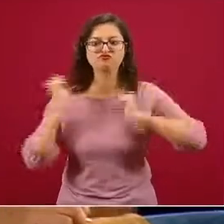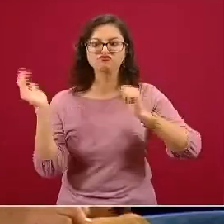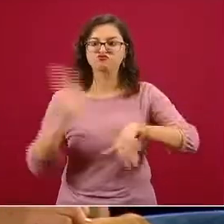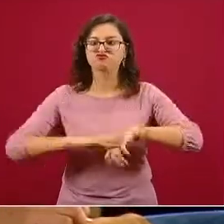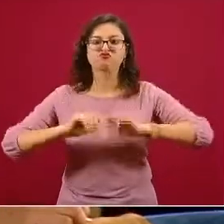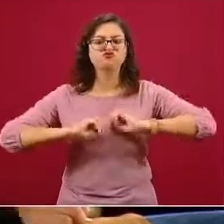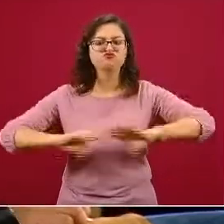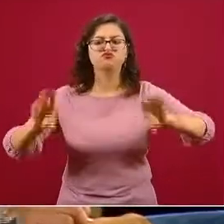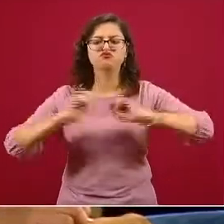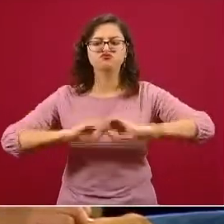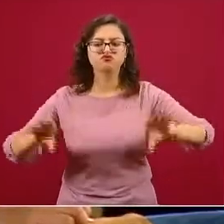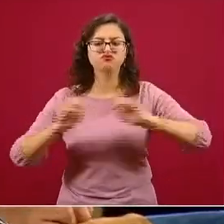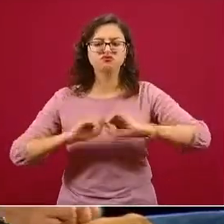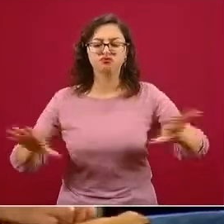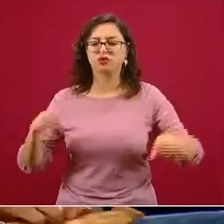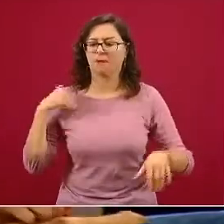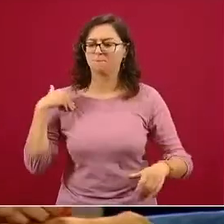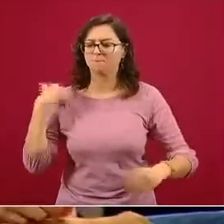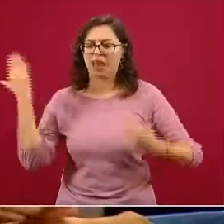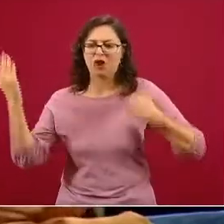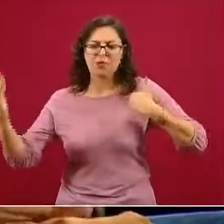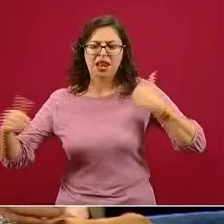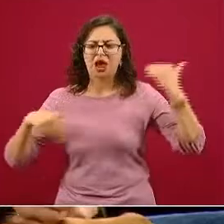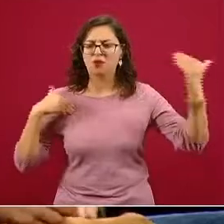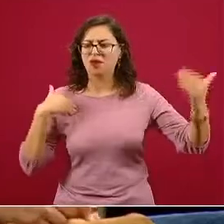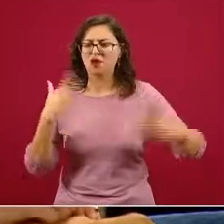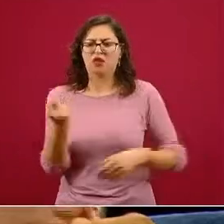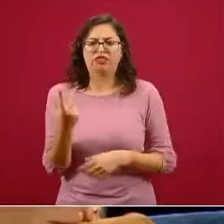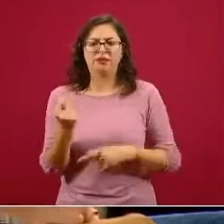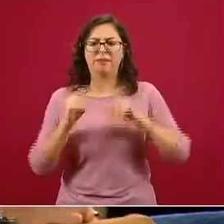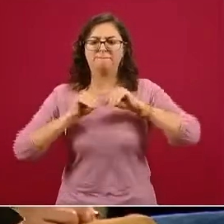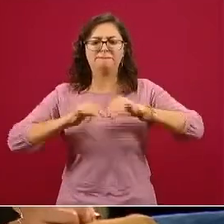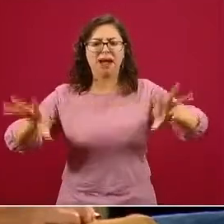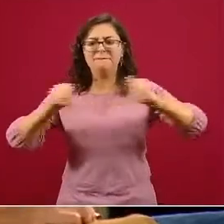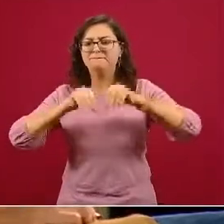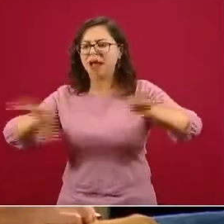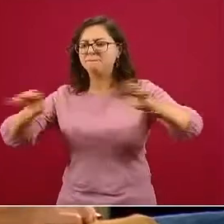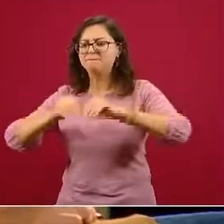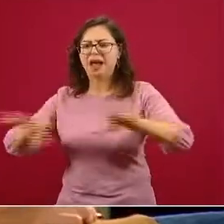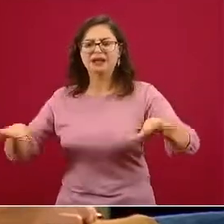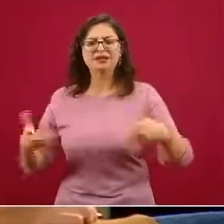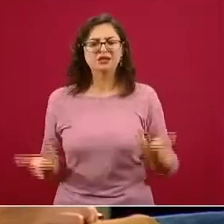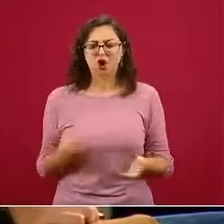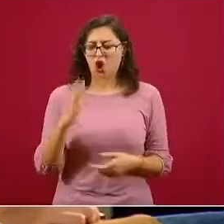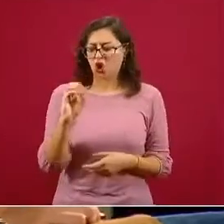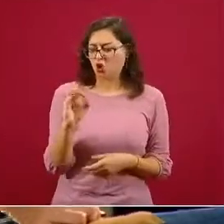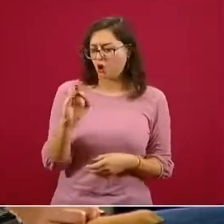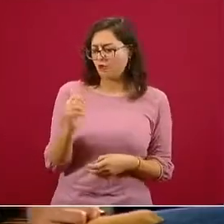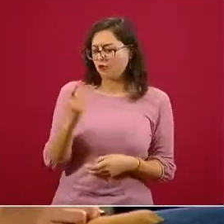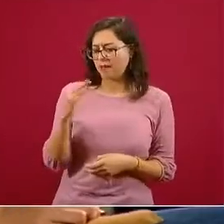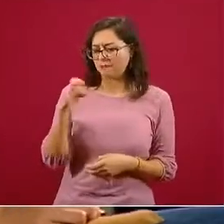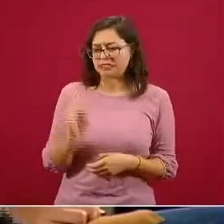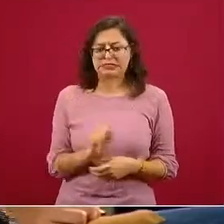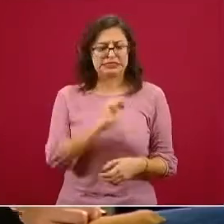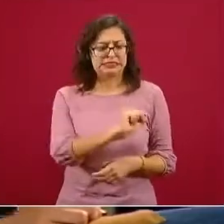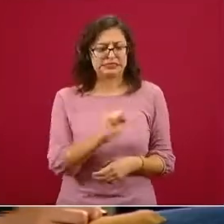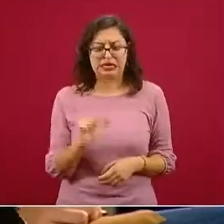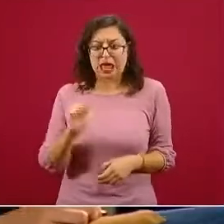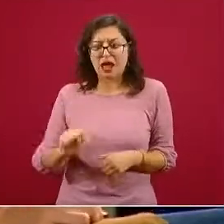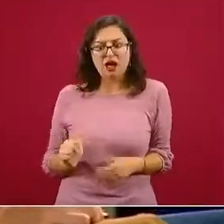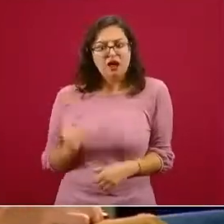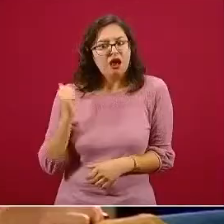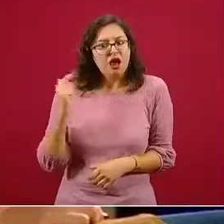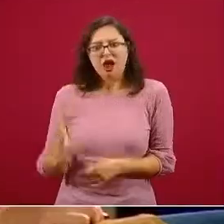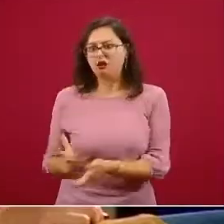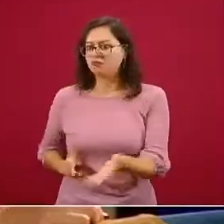más fuerza y ya están en anuncios y programas de televisión. ¿Es factible que COFEPRIS o la Secretaría de Salud actúen